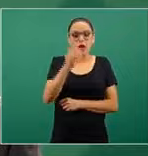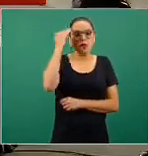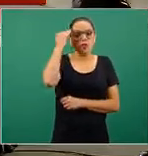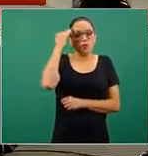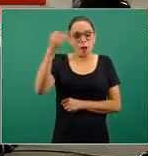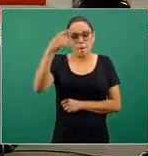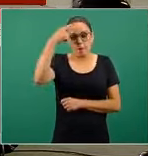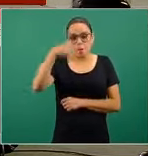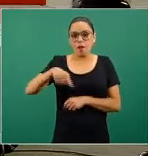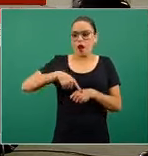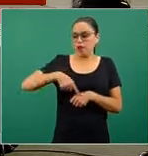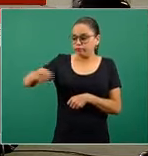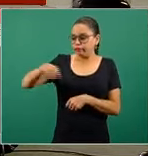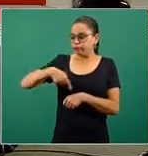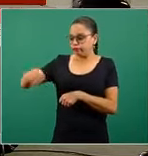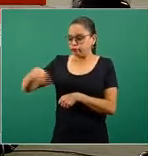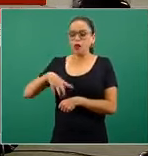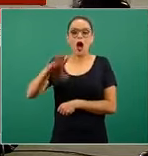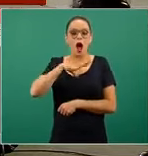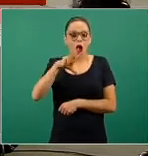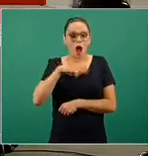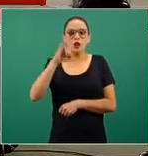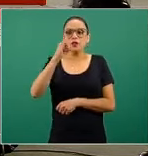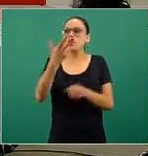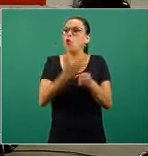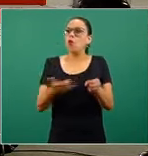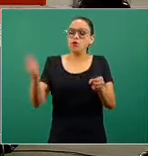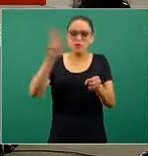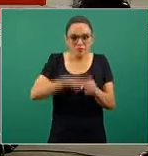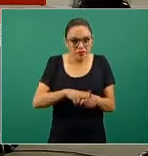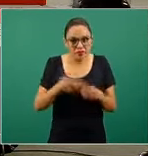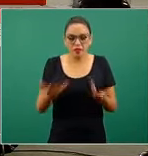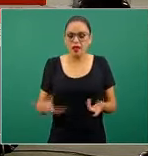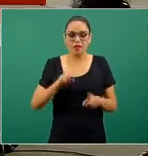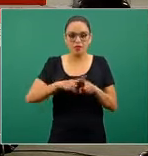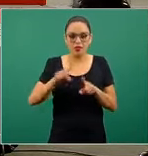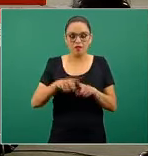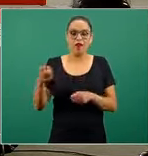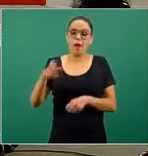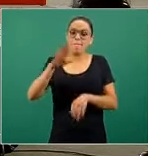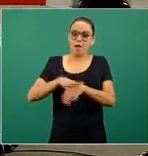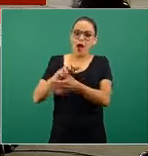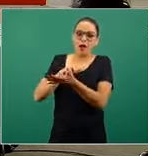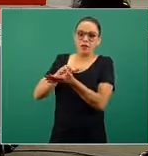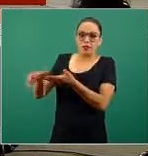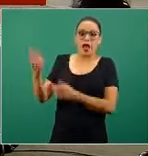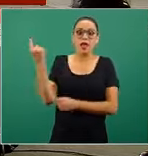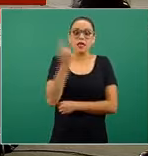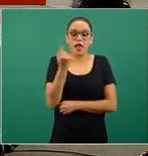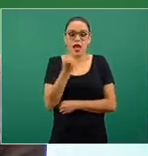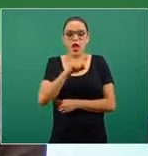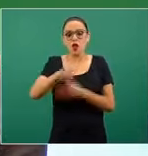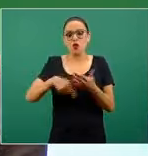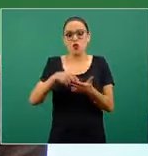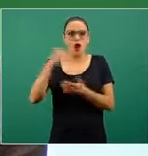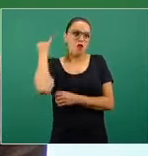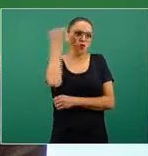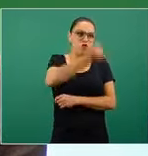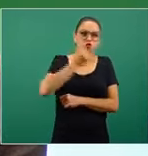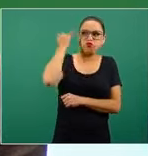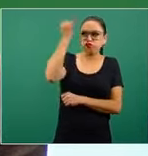accesibilidad a centros hospitalarios considerablemente mayor que lo que hay en zonas